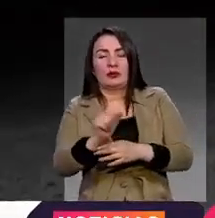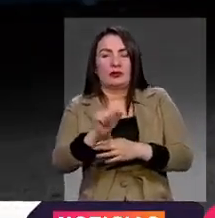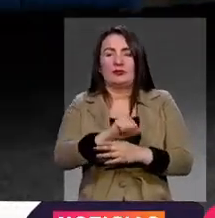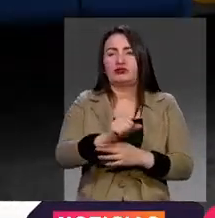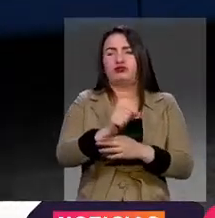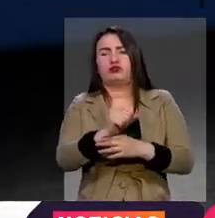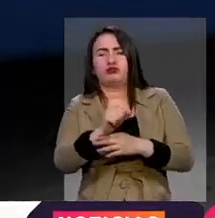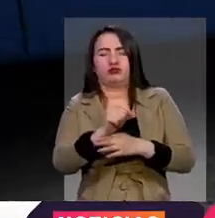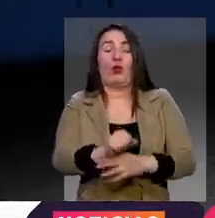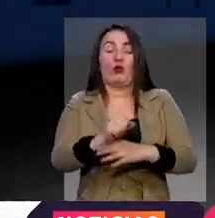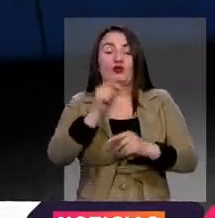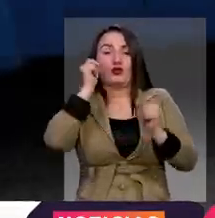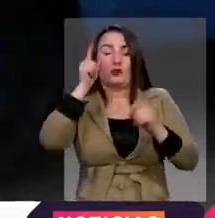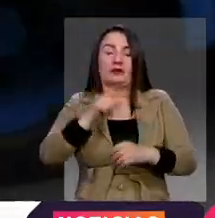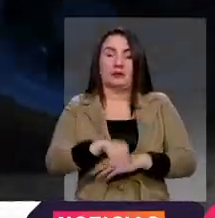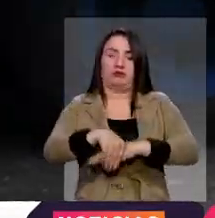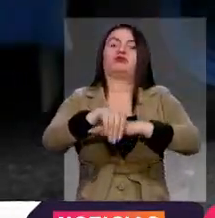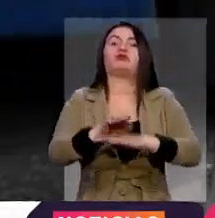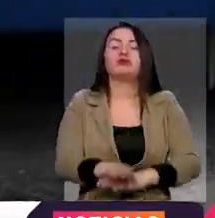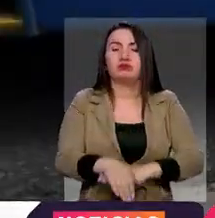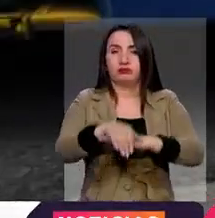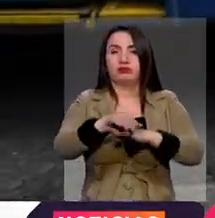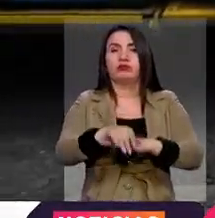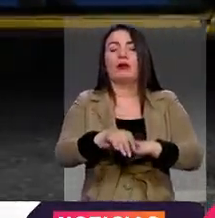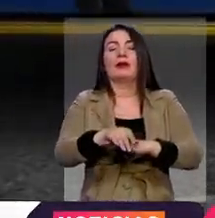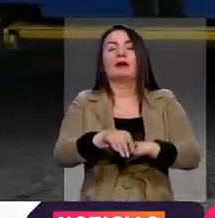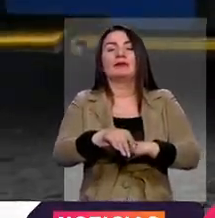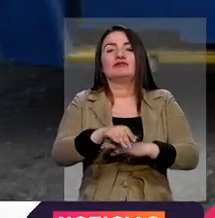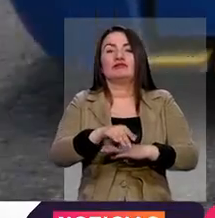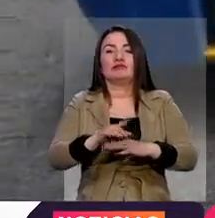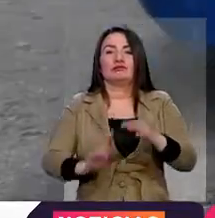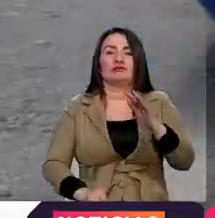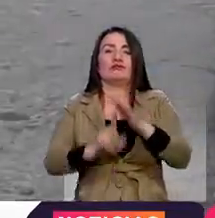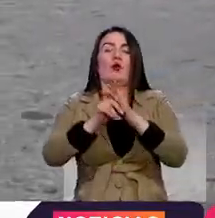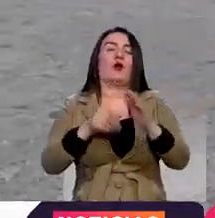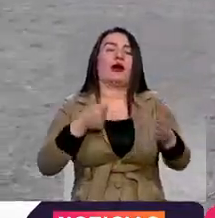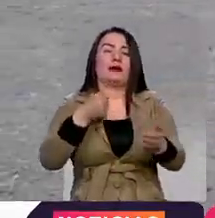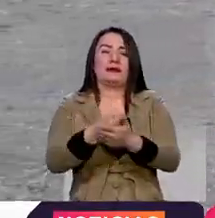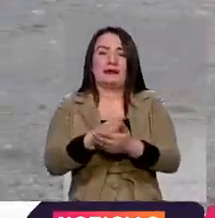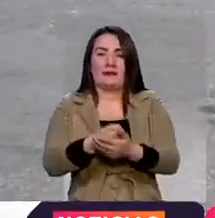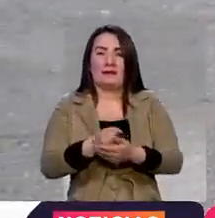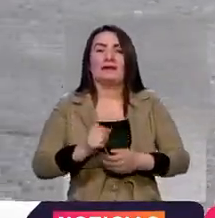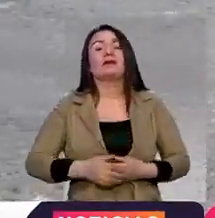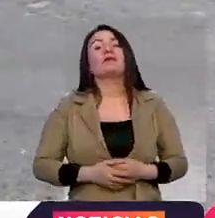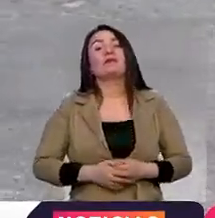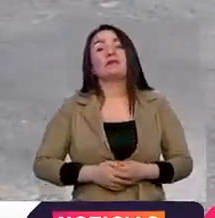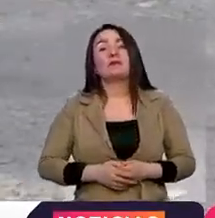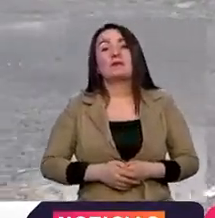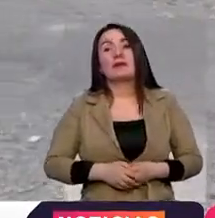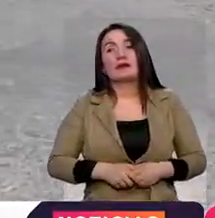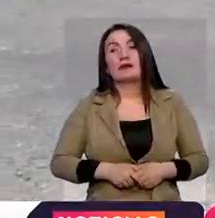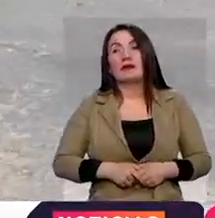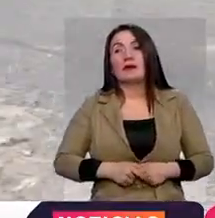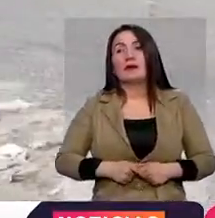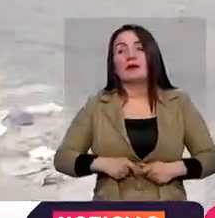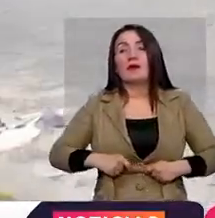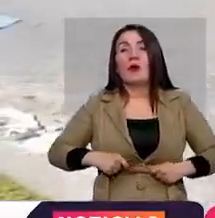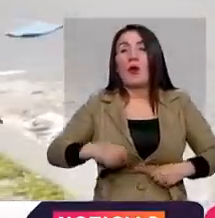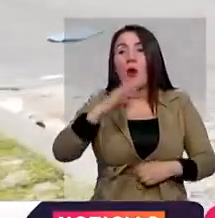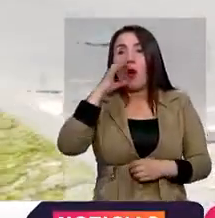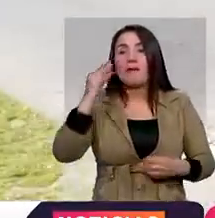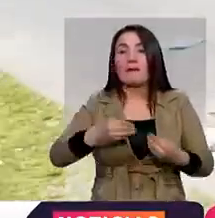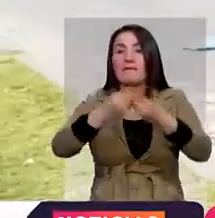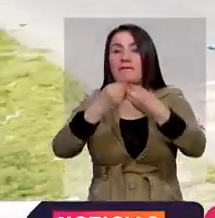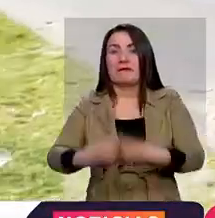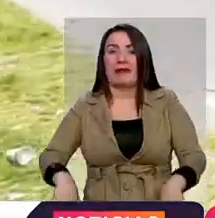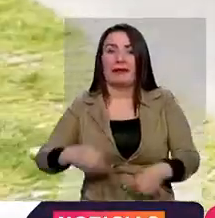se encontró de sorpresa este hueco y pues le causó un accidente. Él infortunadamente perdió su